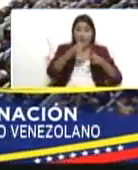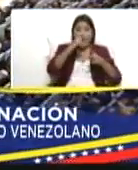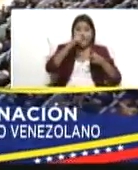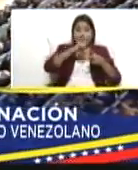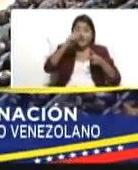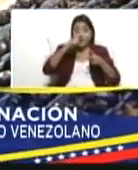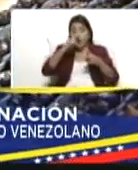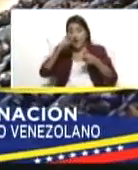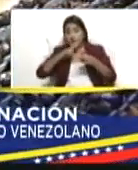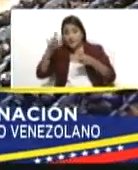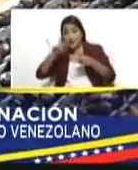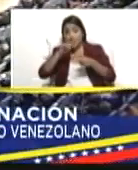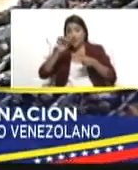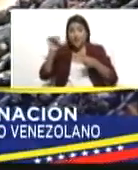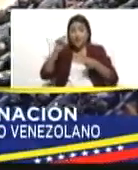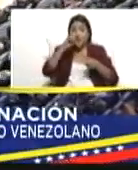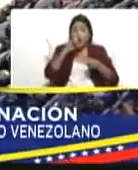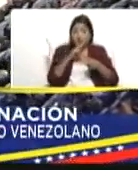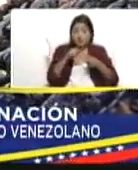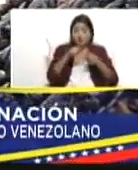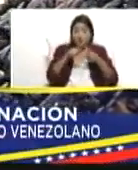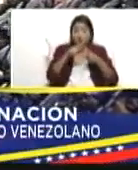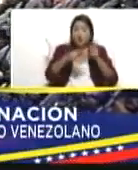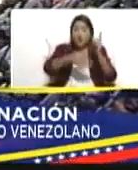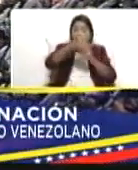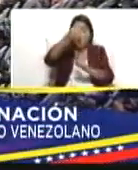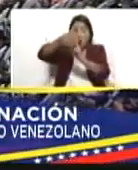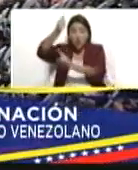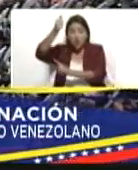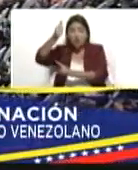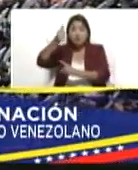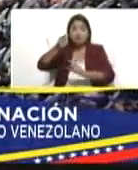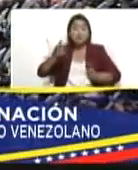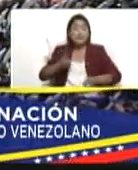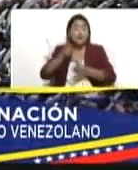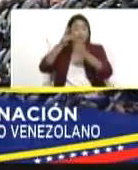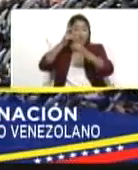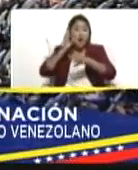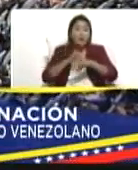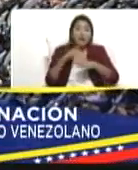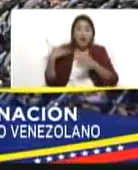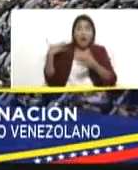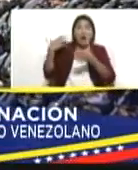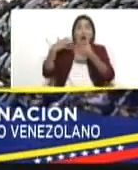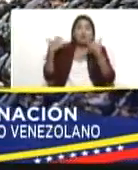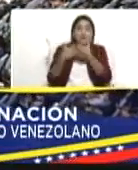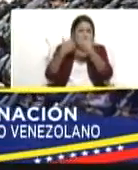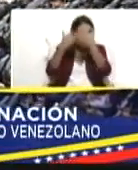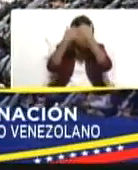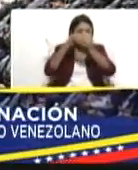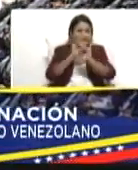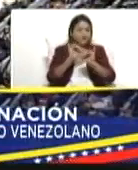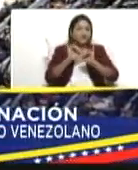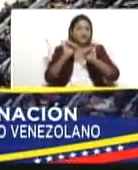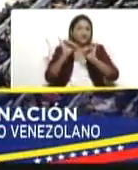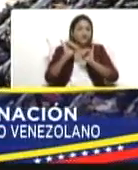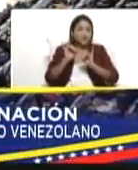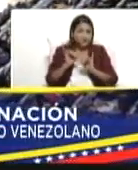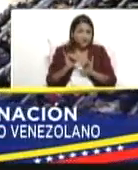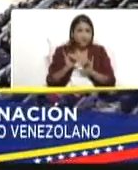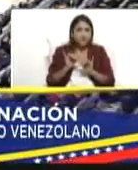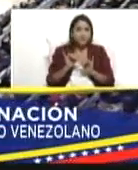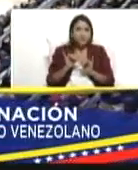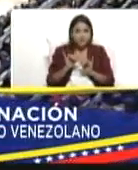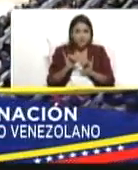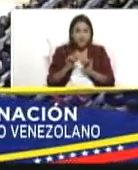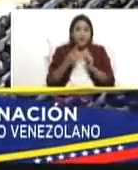que sellaron la victoria poniendo fin a un ciclo de batallas heroicas y marcando a a su vez